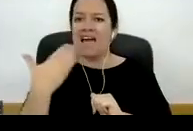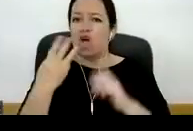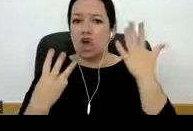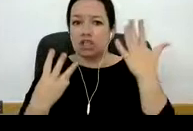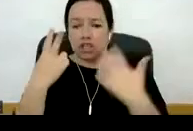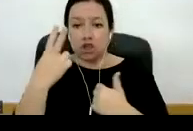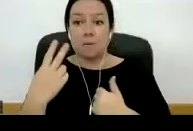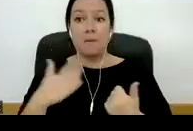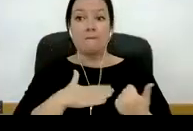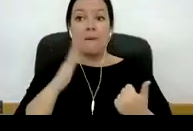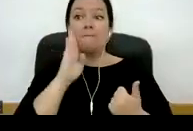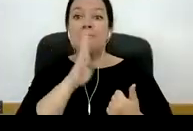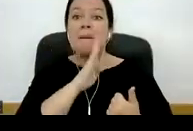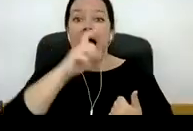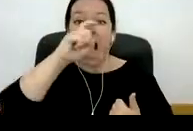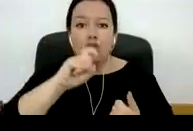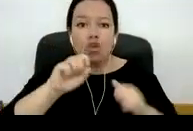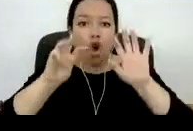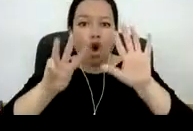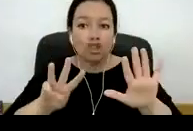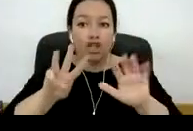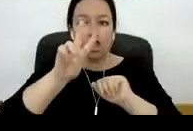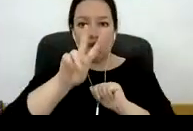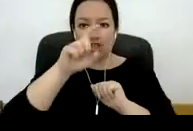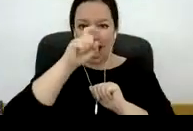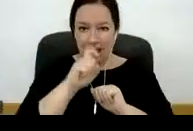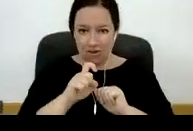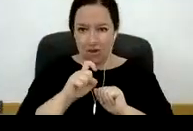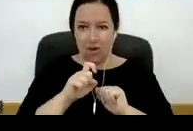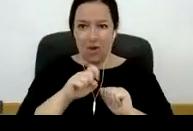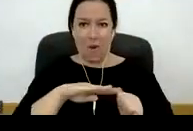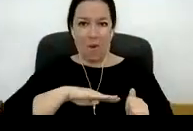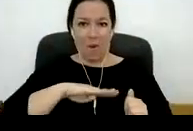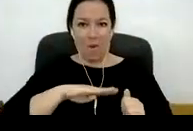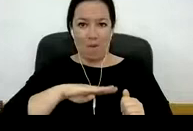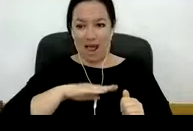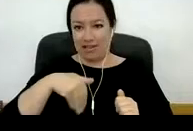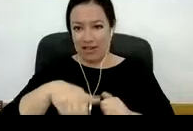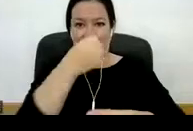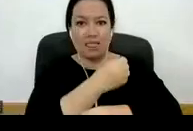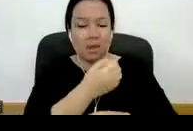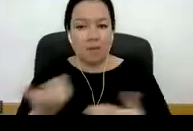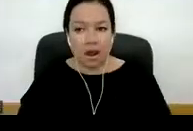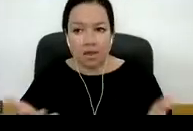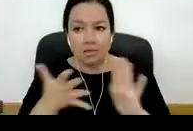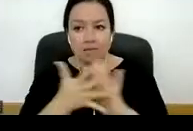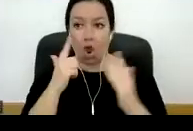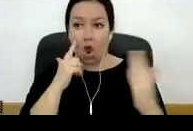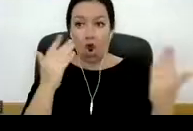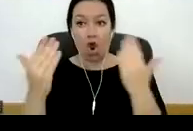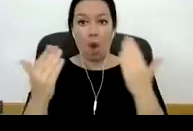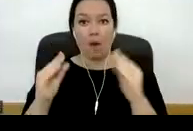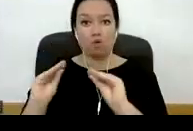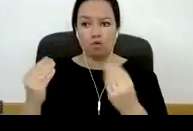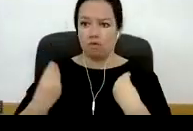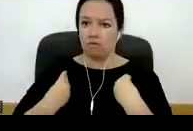tiene 82 años, cumplirá 82 años ahora a final de año, y si la comparas su calidad de